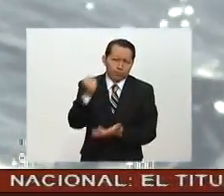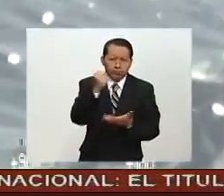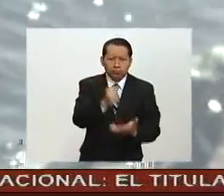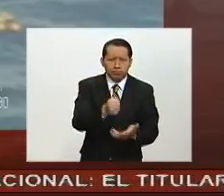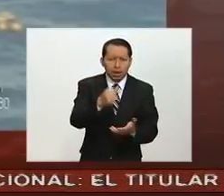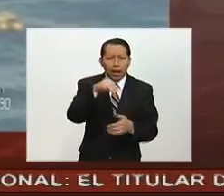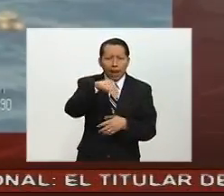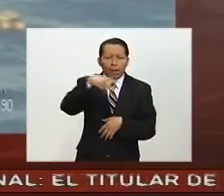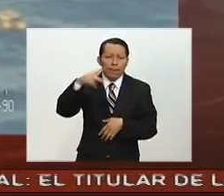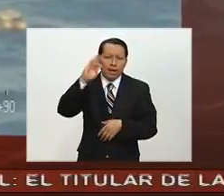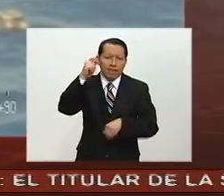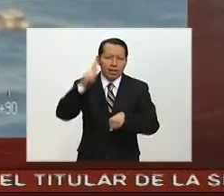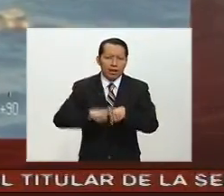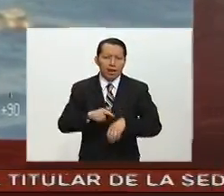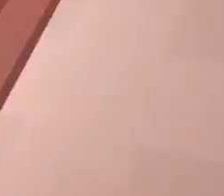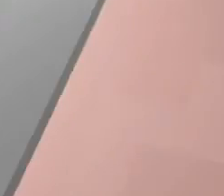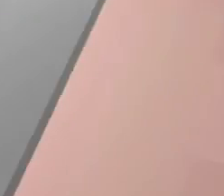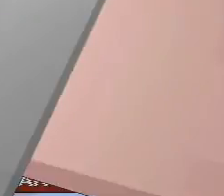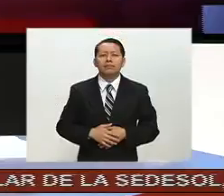Público Federal.